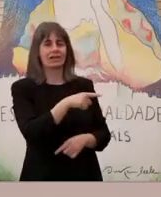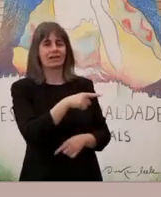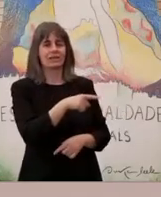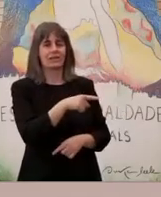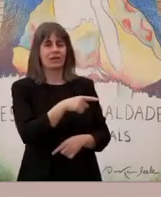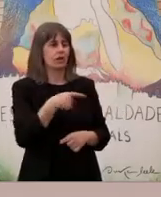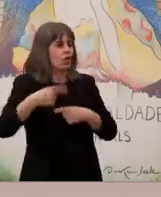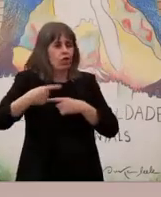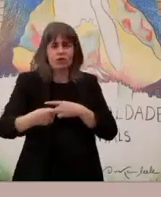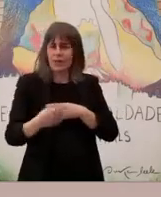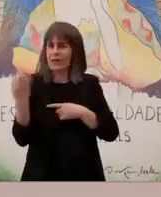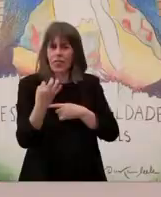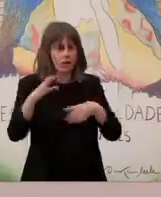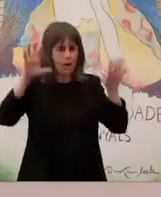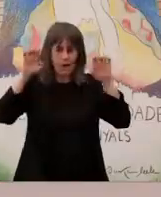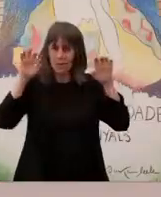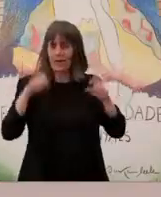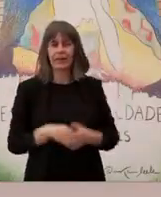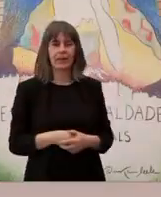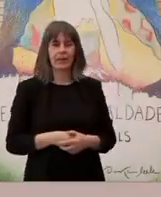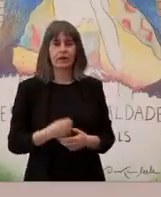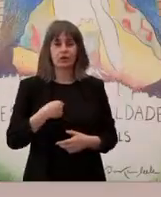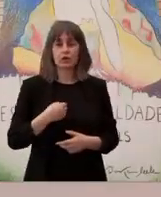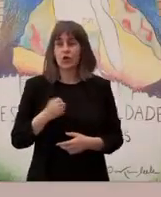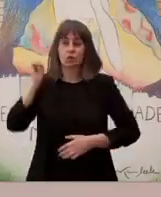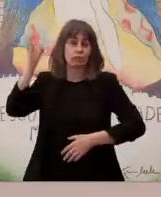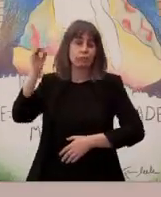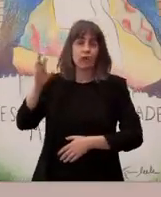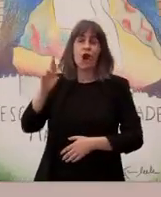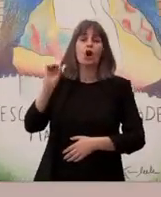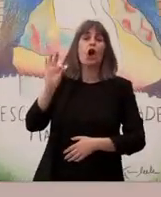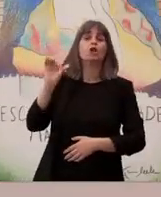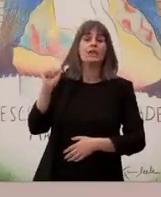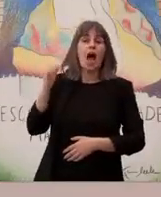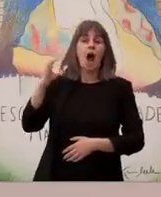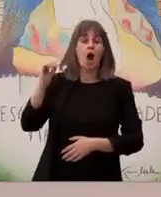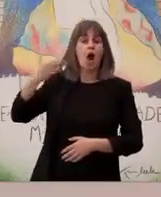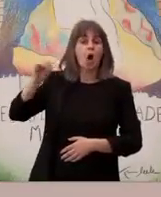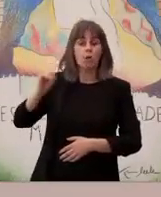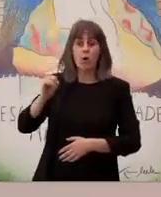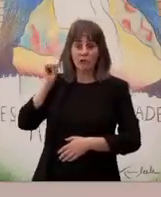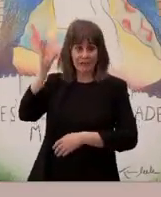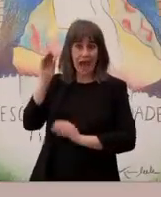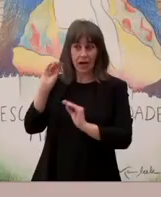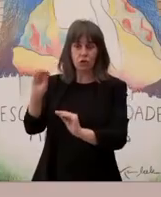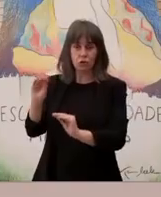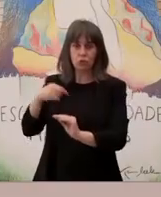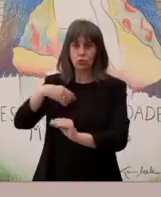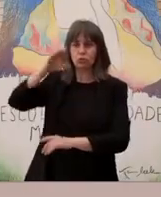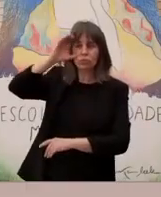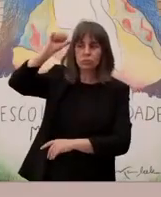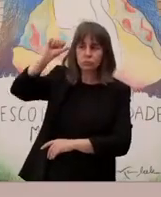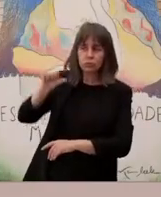todos los días se escuetos conferencias de Rosa cobo y aprendo de Rosa cobo y aprendo Carmela